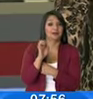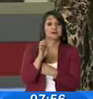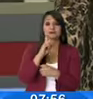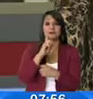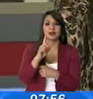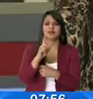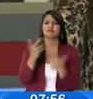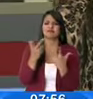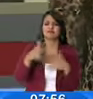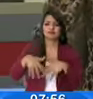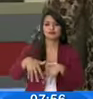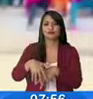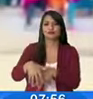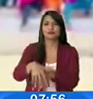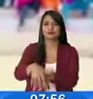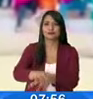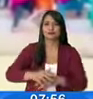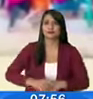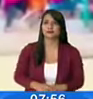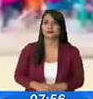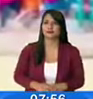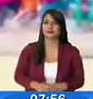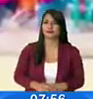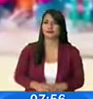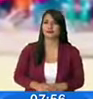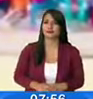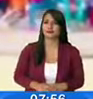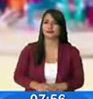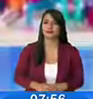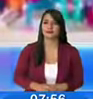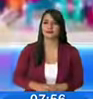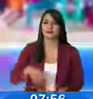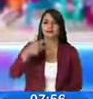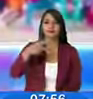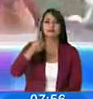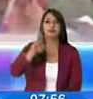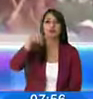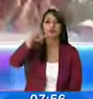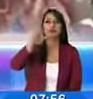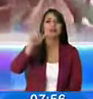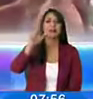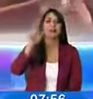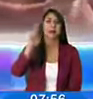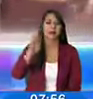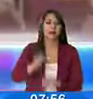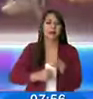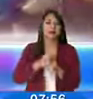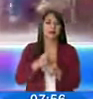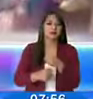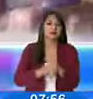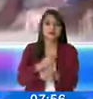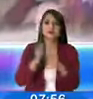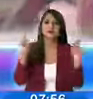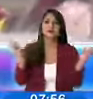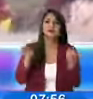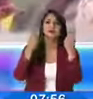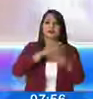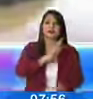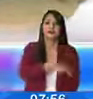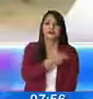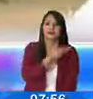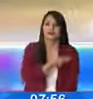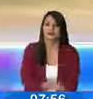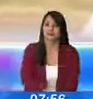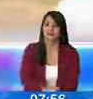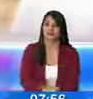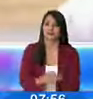las escaramuzas. Que tuvo la suerte. En Chuquiribamba, año tras año, se viene desarrollando una fiesta religiosa y dentro